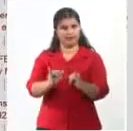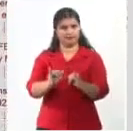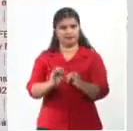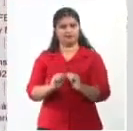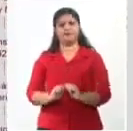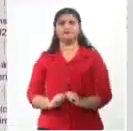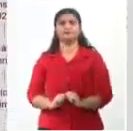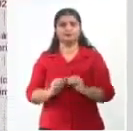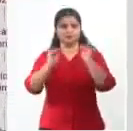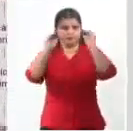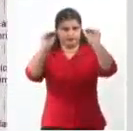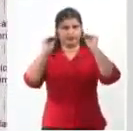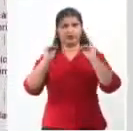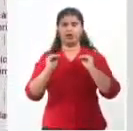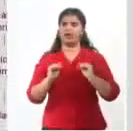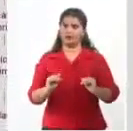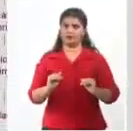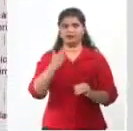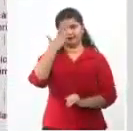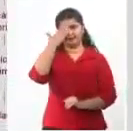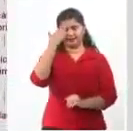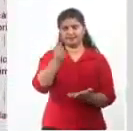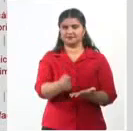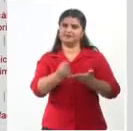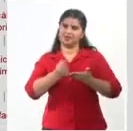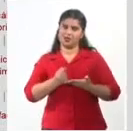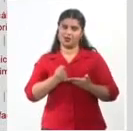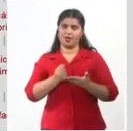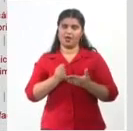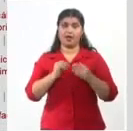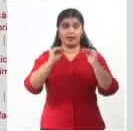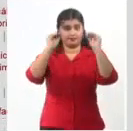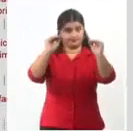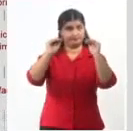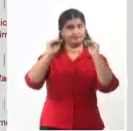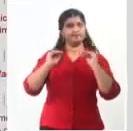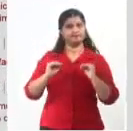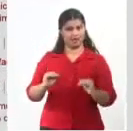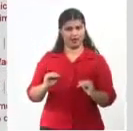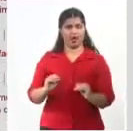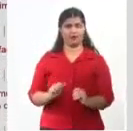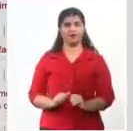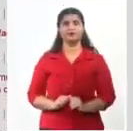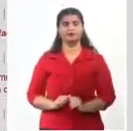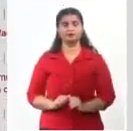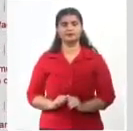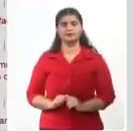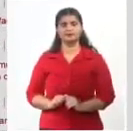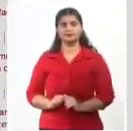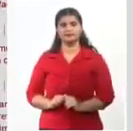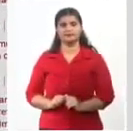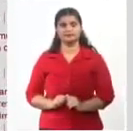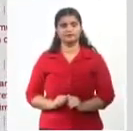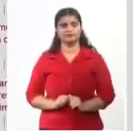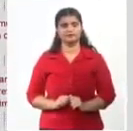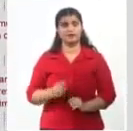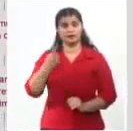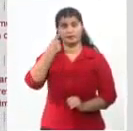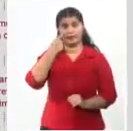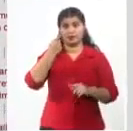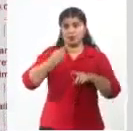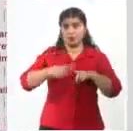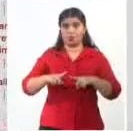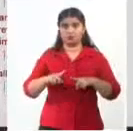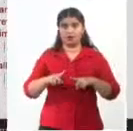la parte, perfecto, muchas gracias, más abajo sobre el cursor donde vemos el Twitter desplegado por el Centro de